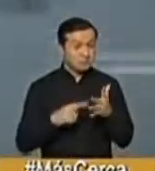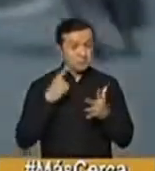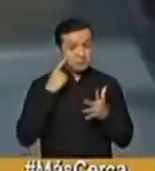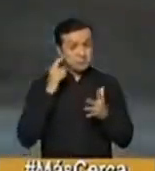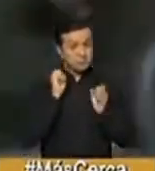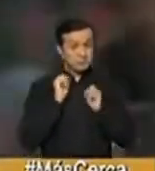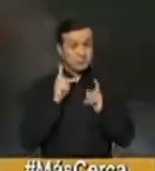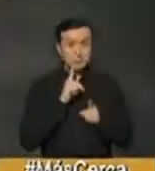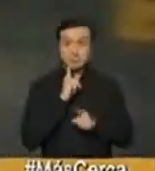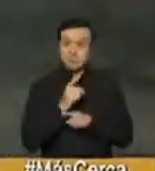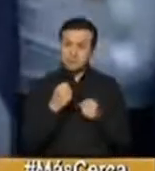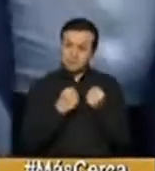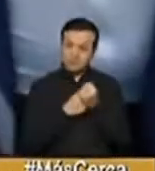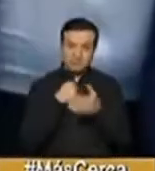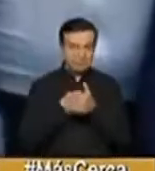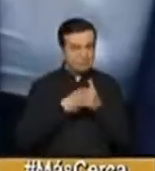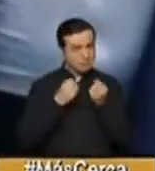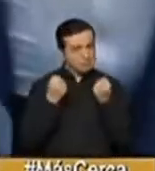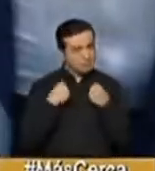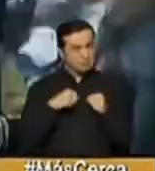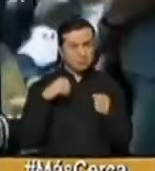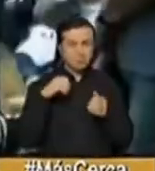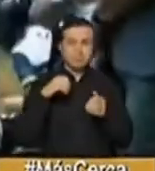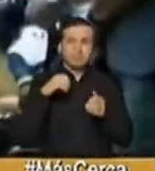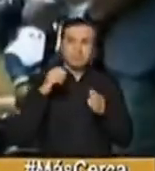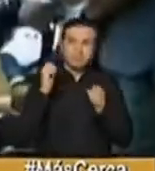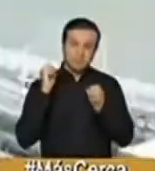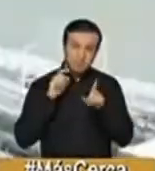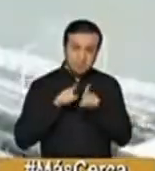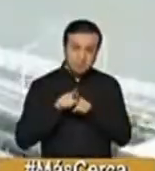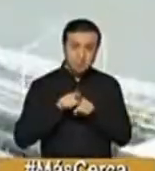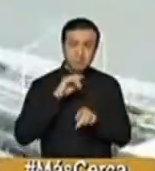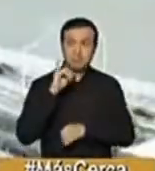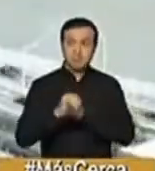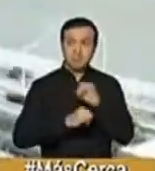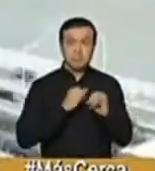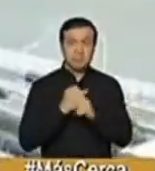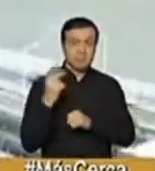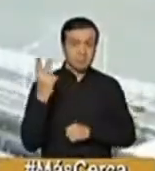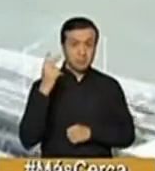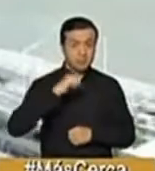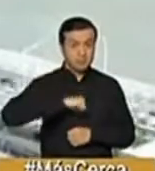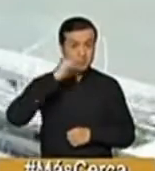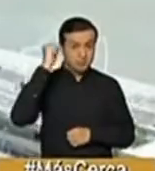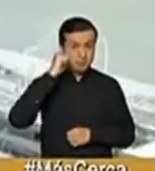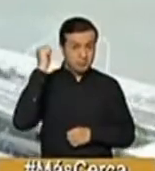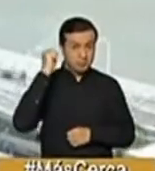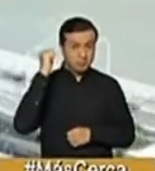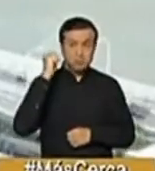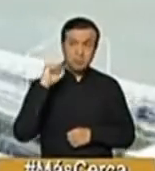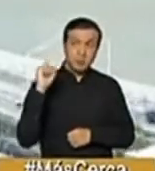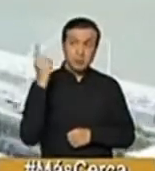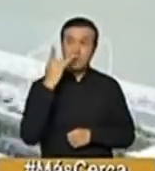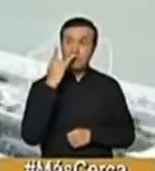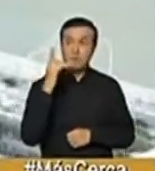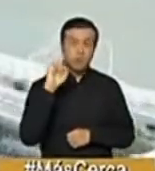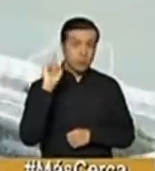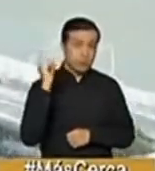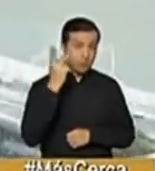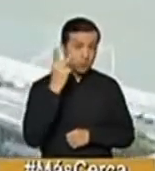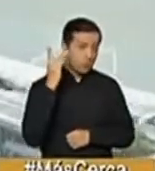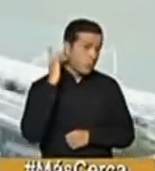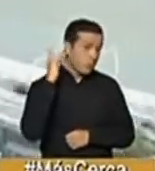una oportunidad de seguir entrenando a escala internacional. Obtuve dos medallas, cuáles son una de oro y una de plata,